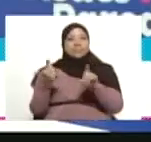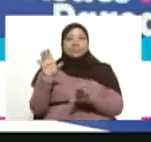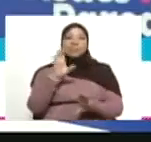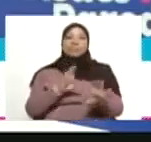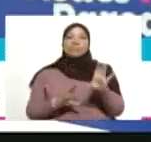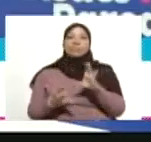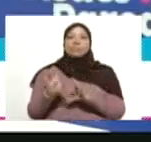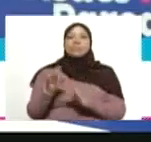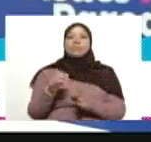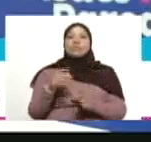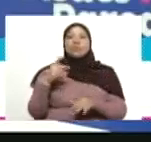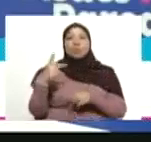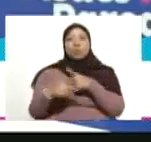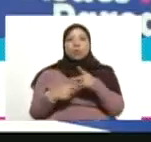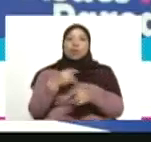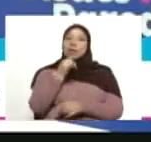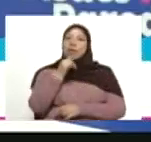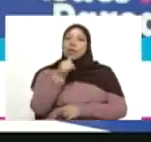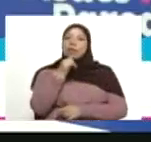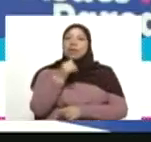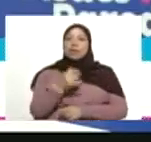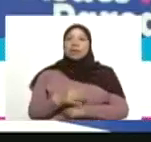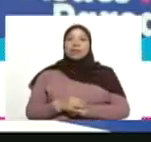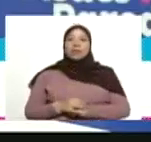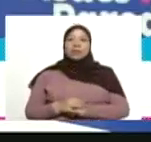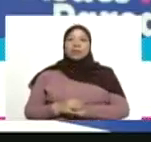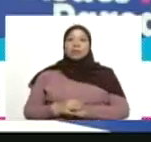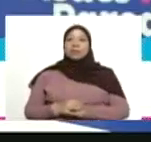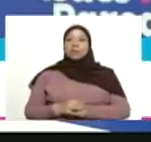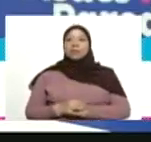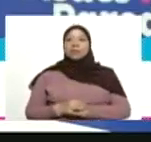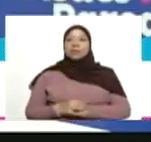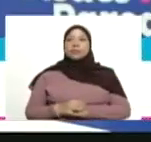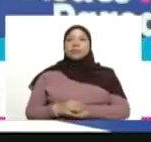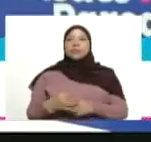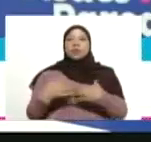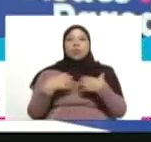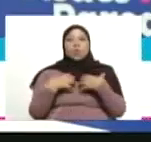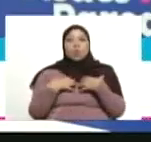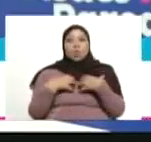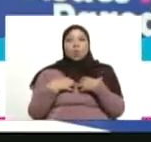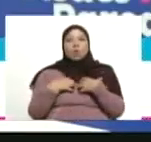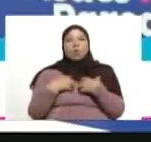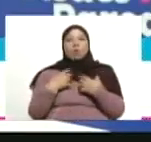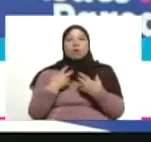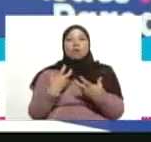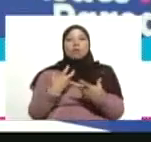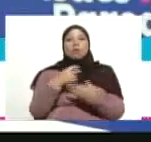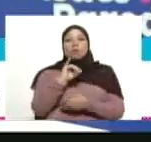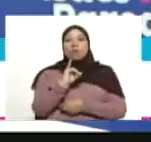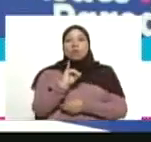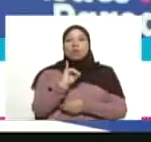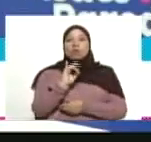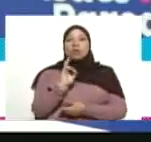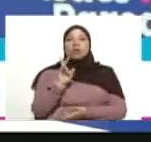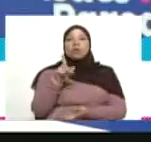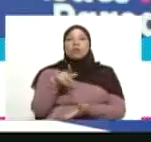científicamente, el daño que provoca en el cuerpo, en los pulmones sobre todo, en los bronquios,